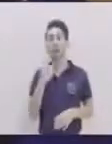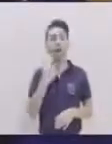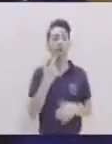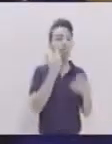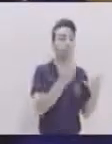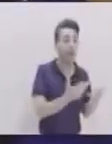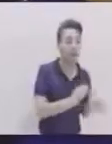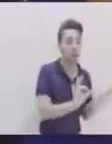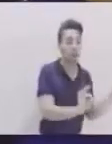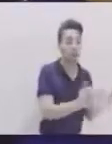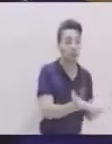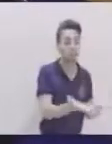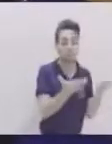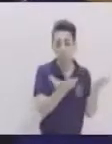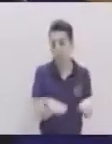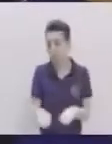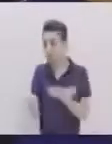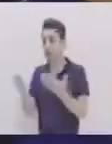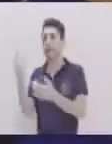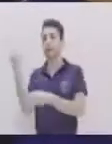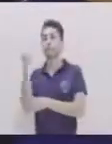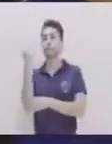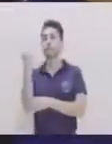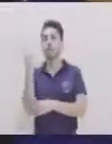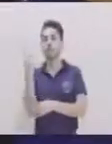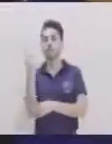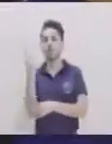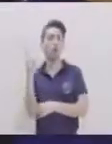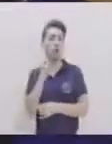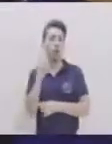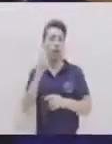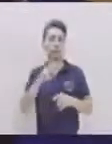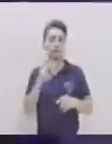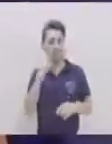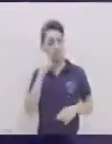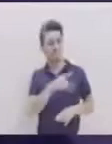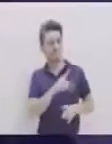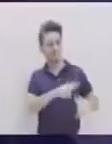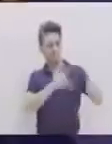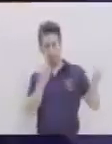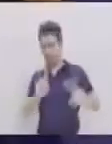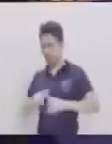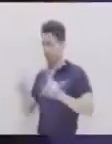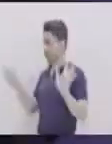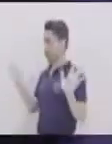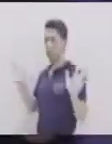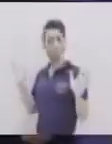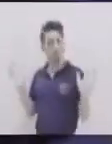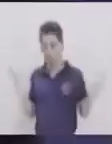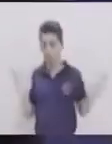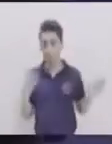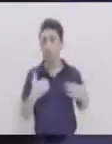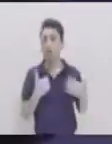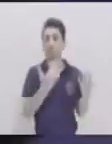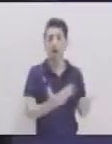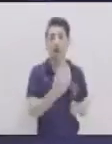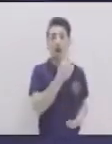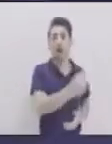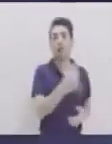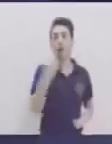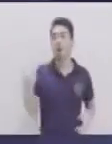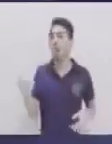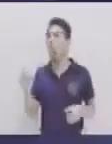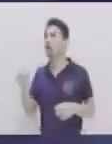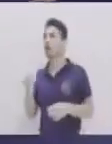a cada persona sin importar sus diferencias y dar a cada quien lo